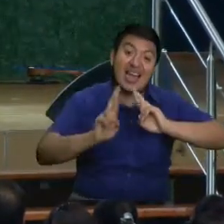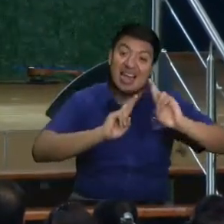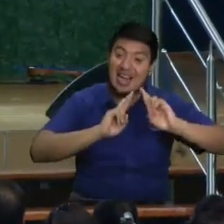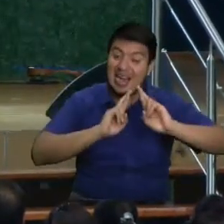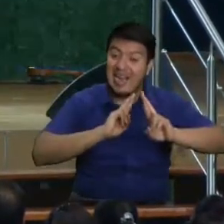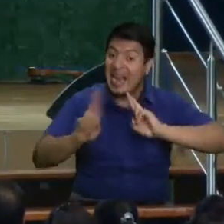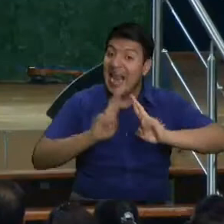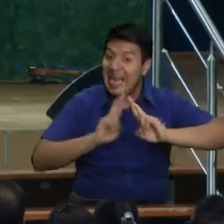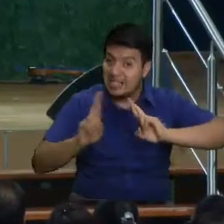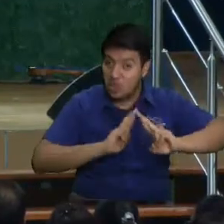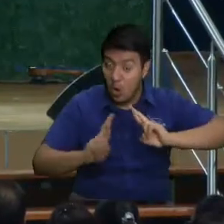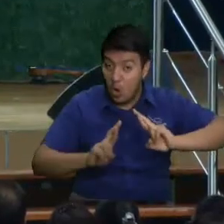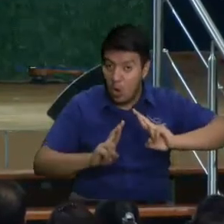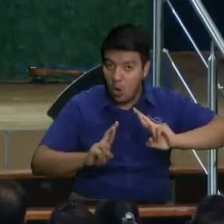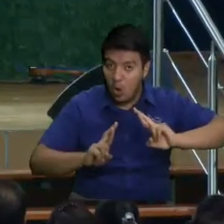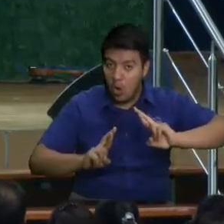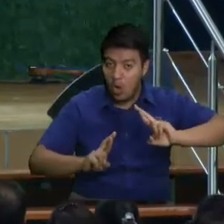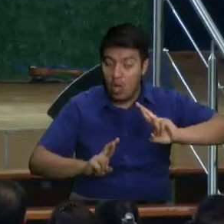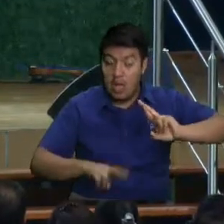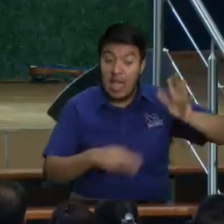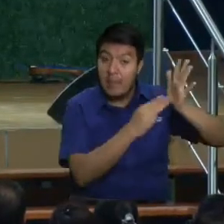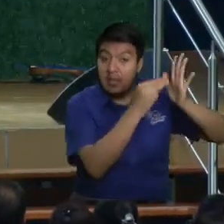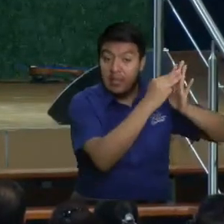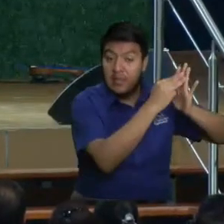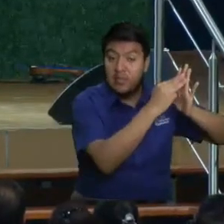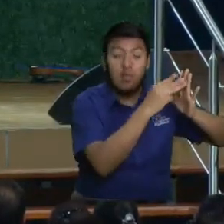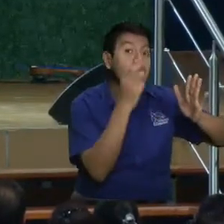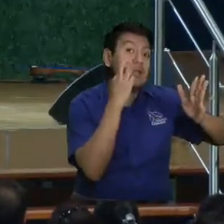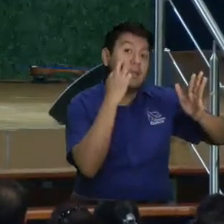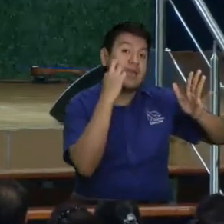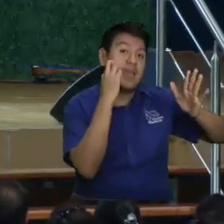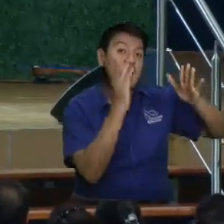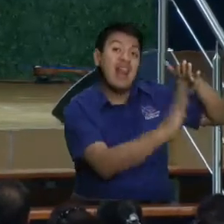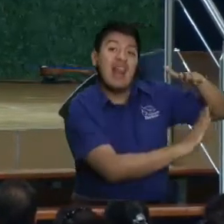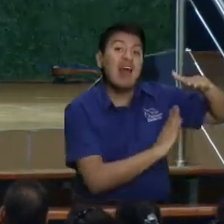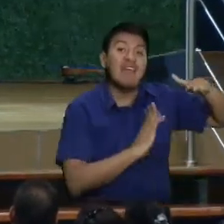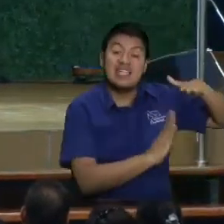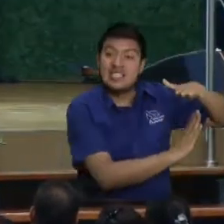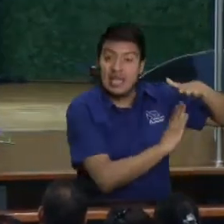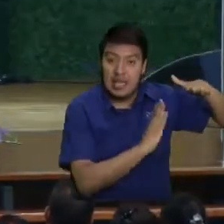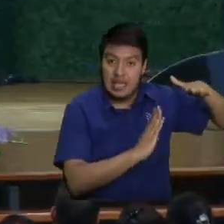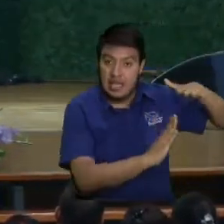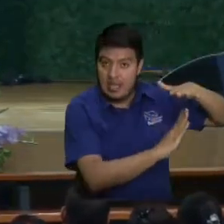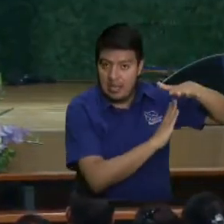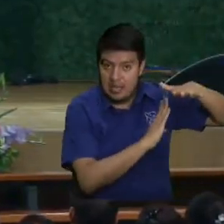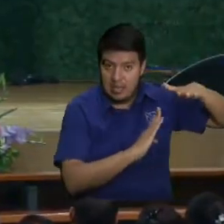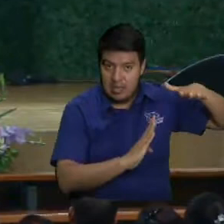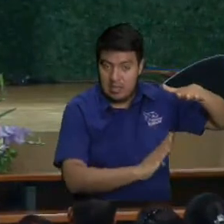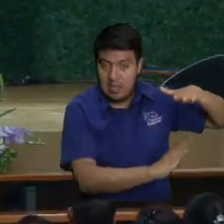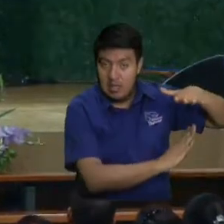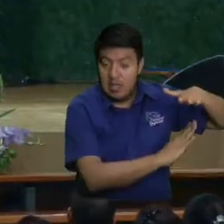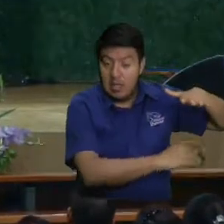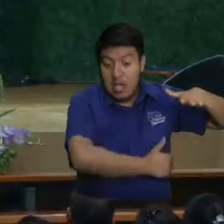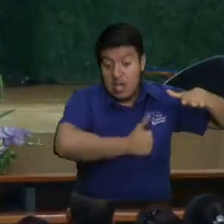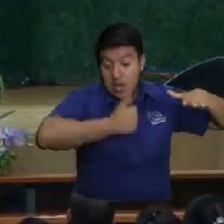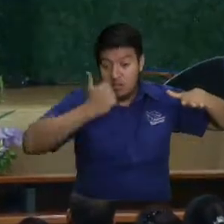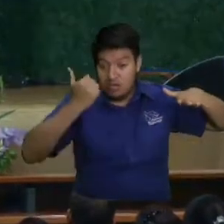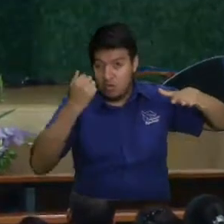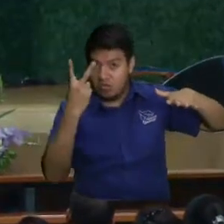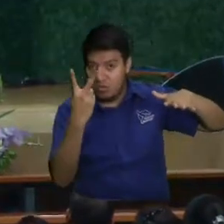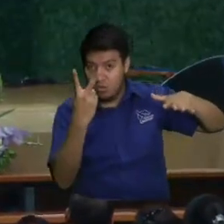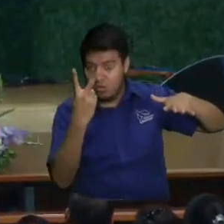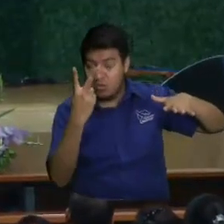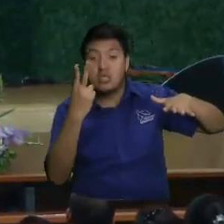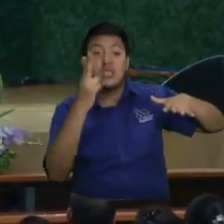Porque el mandamiento del Padre es la base. En donde está explícito y los otros dos se derivan del